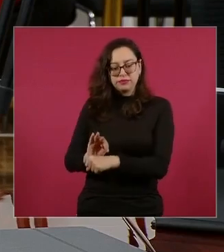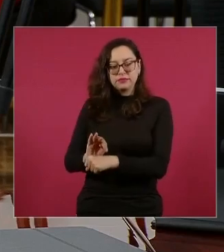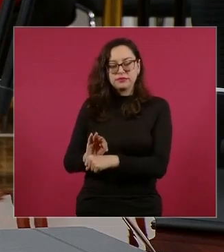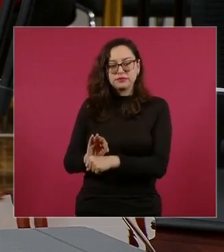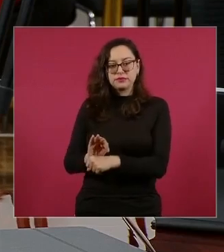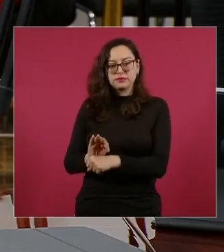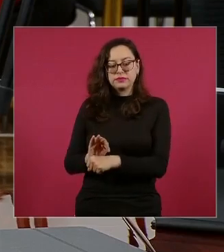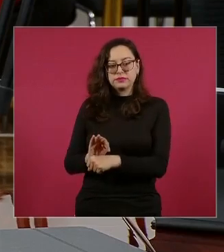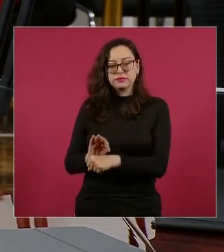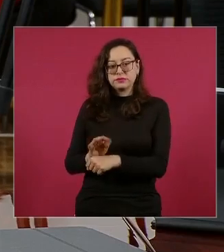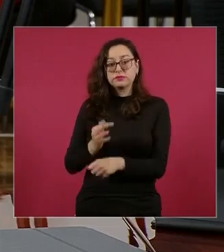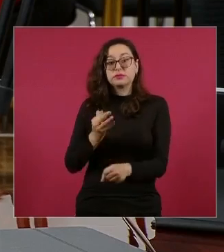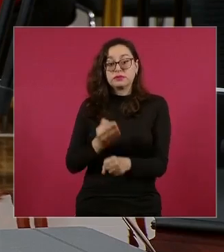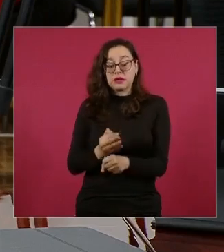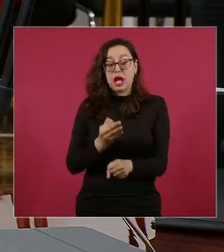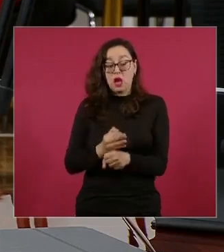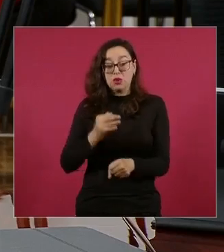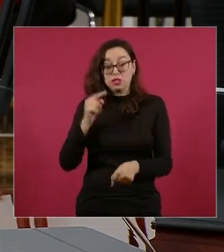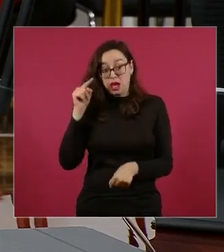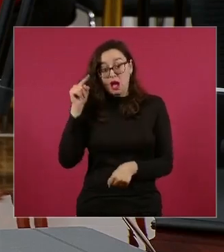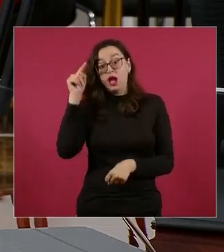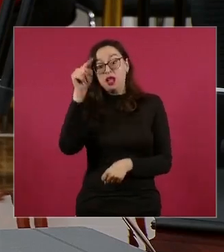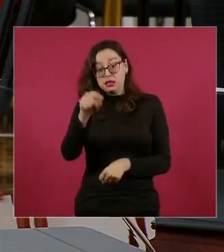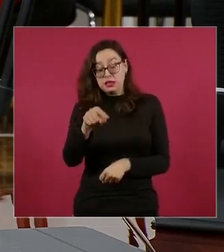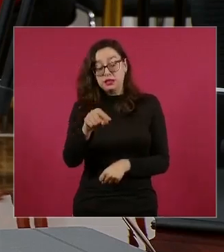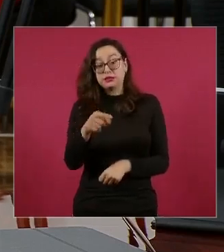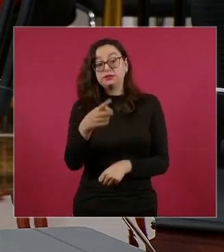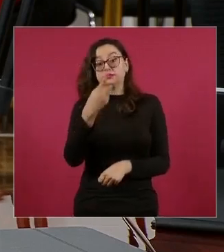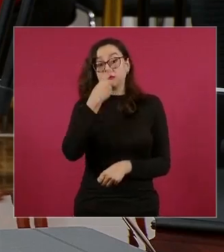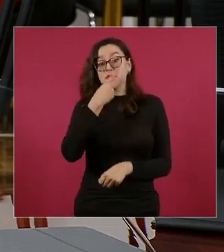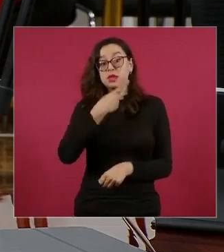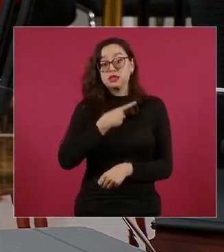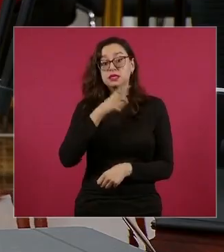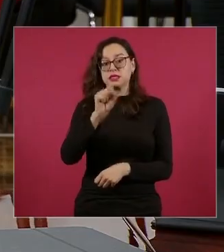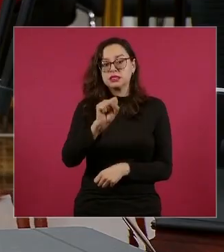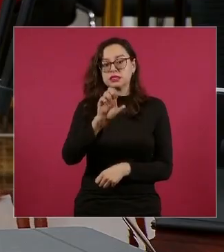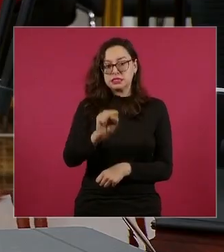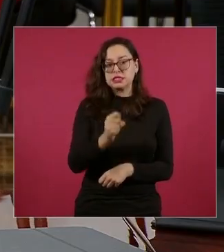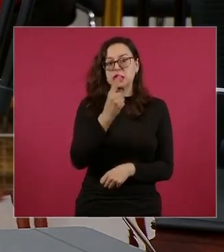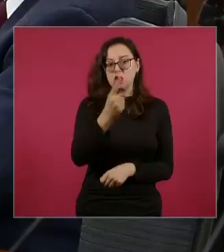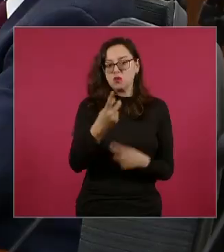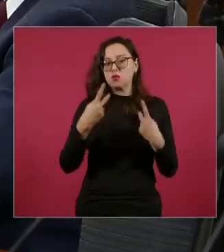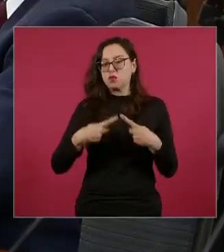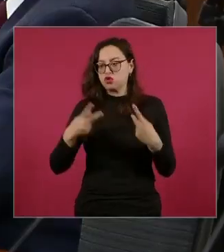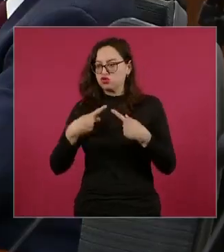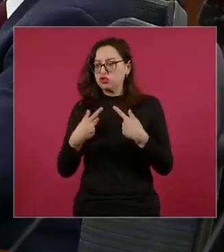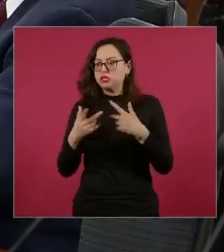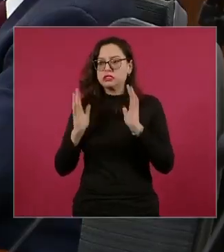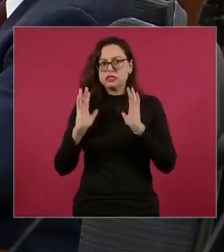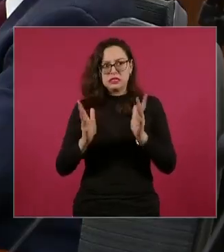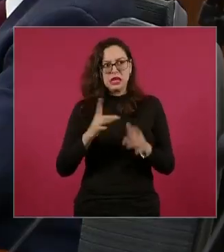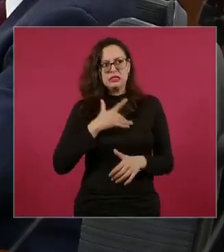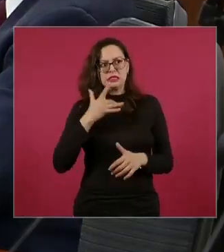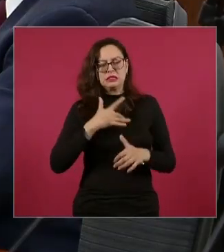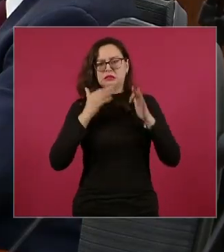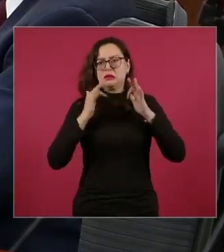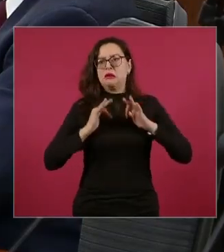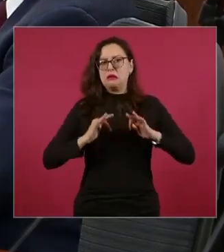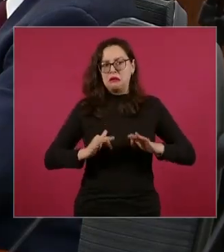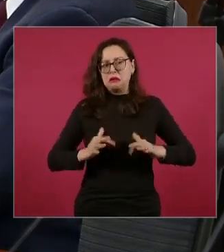verdad es que ya tenemos en este momento información de que 61 personas ya han retornado a sus hogares